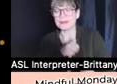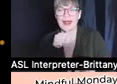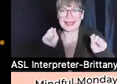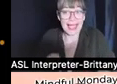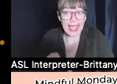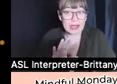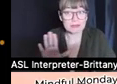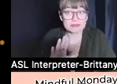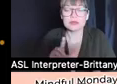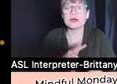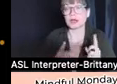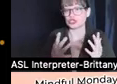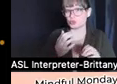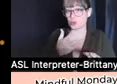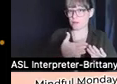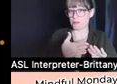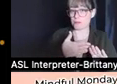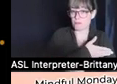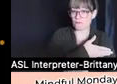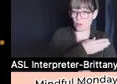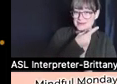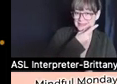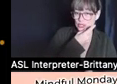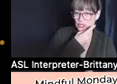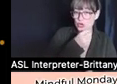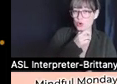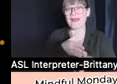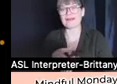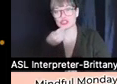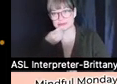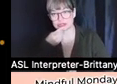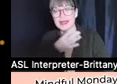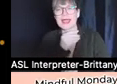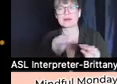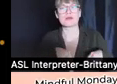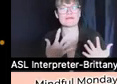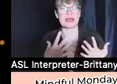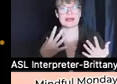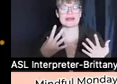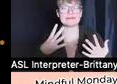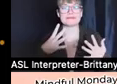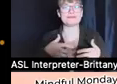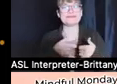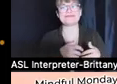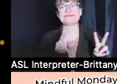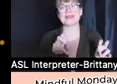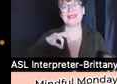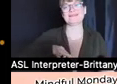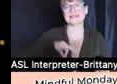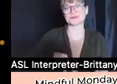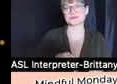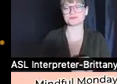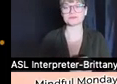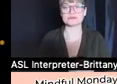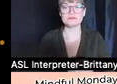acostarte. Puedes hacerlo antes de cenar o después de cenar o dar incentivos. Si es algo que